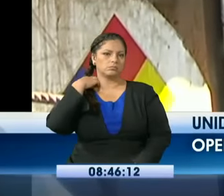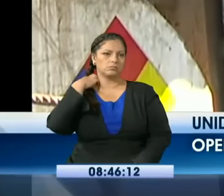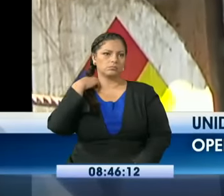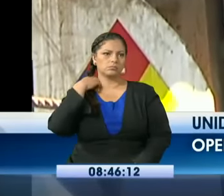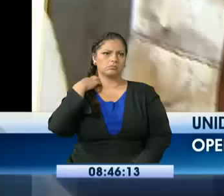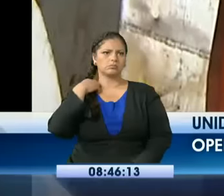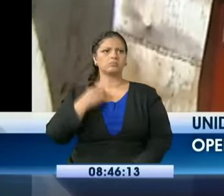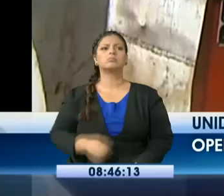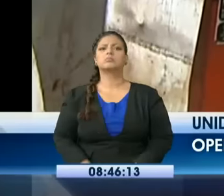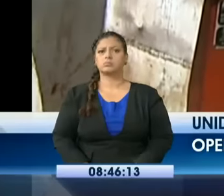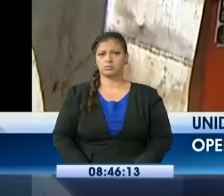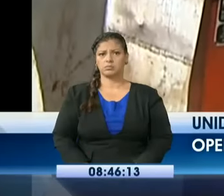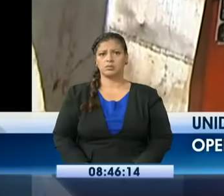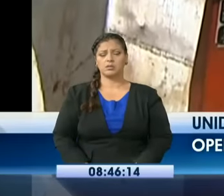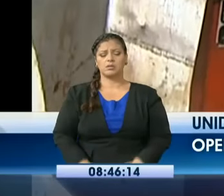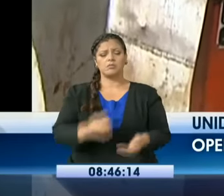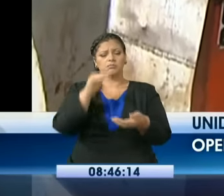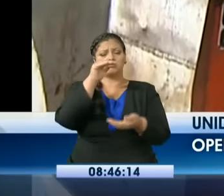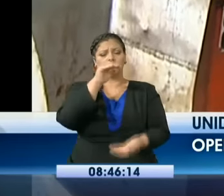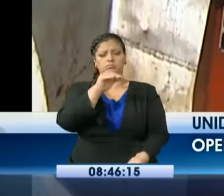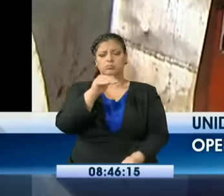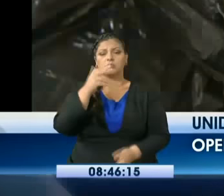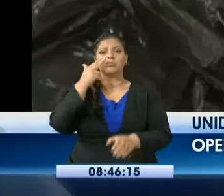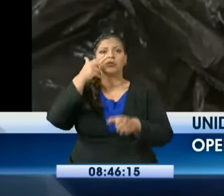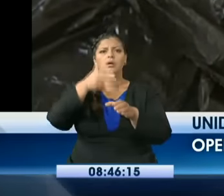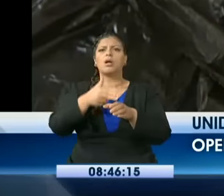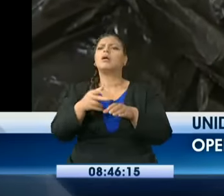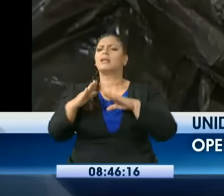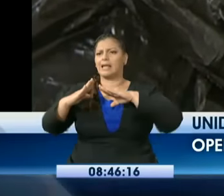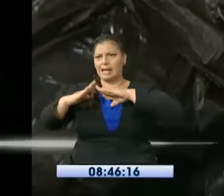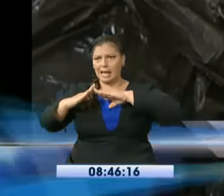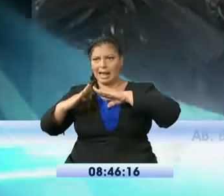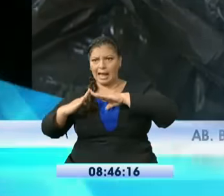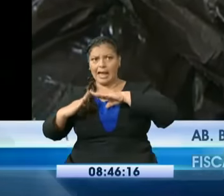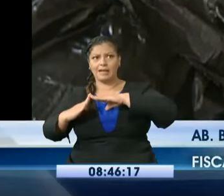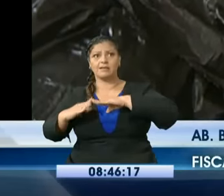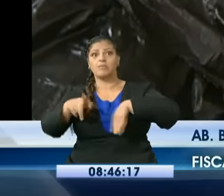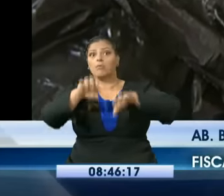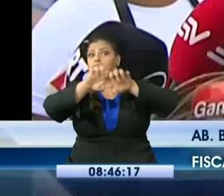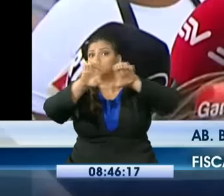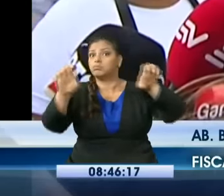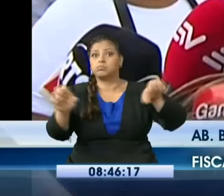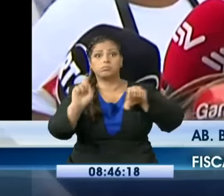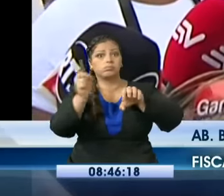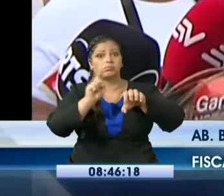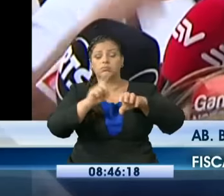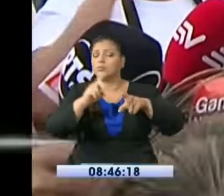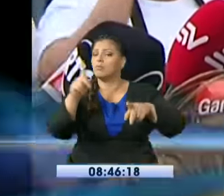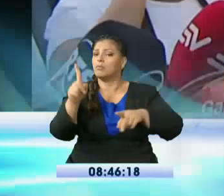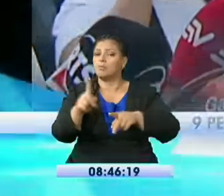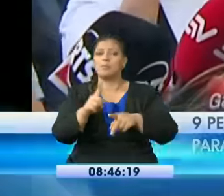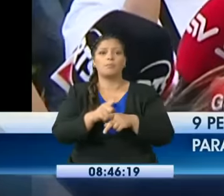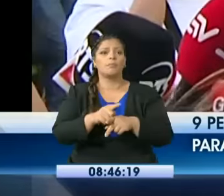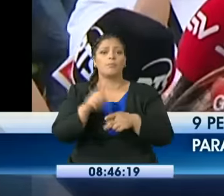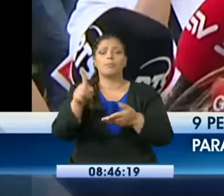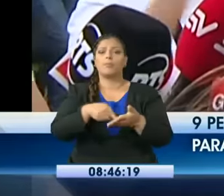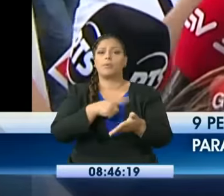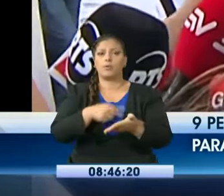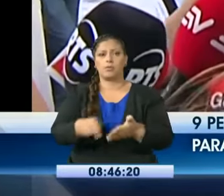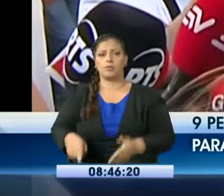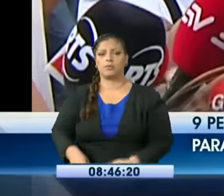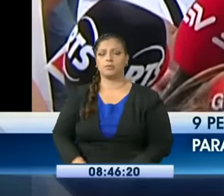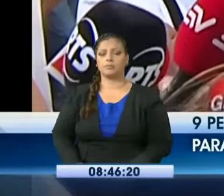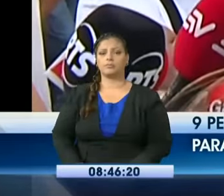segmento industrial. Parte de este combustible era desviado hacia el segmento automotriz. Pese a que probablemente